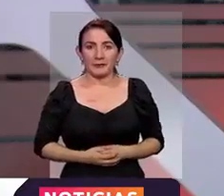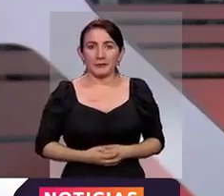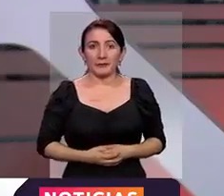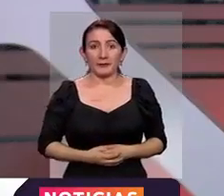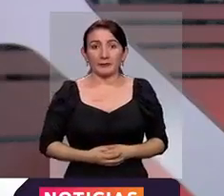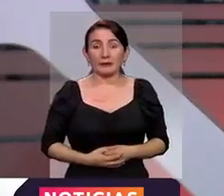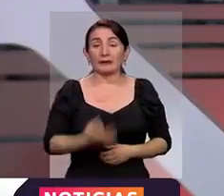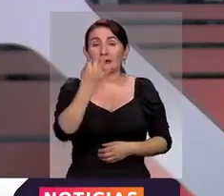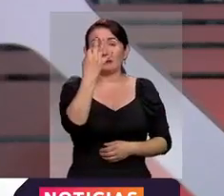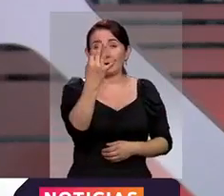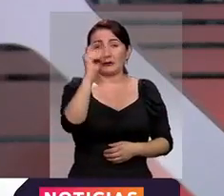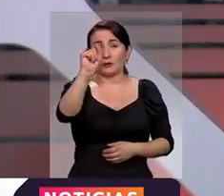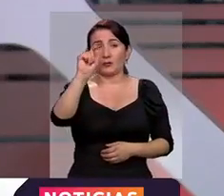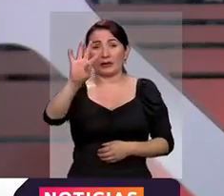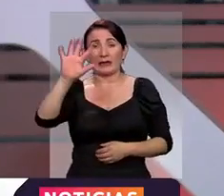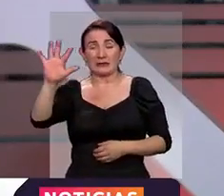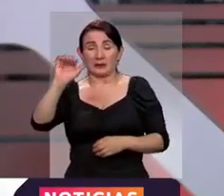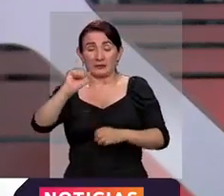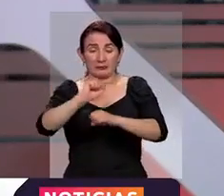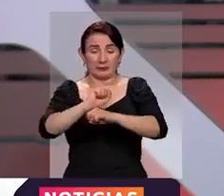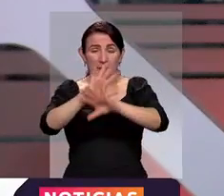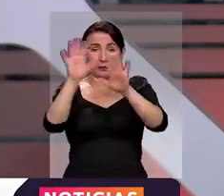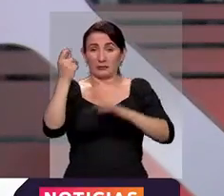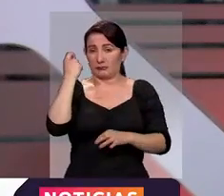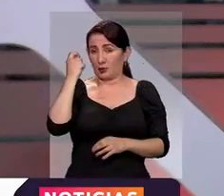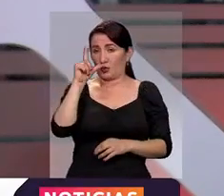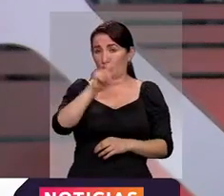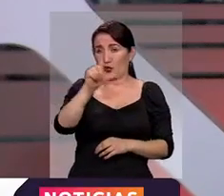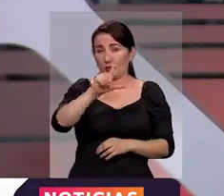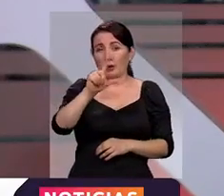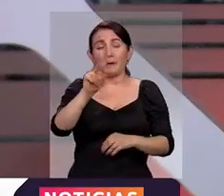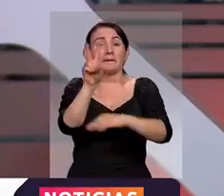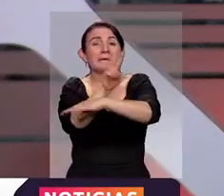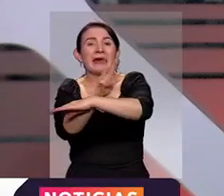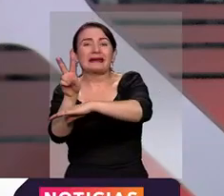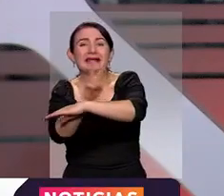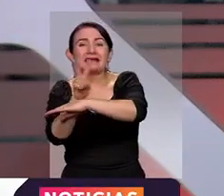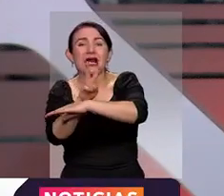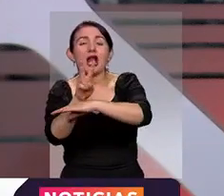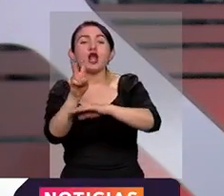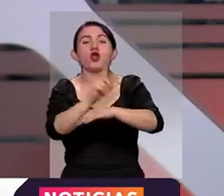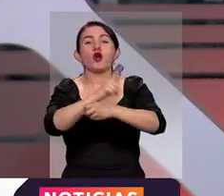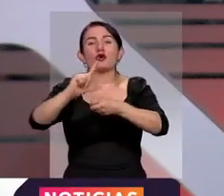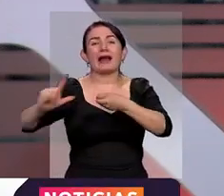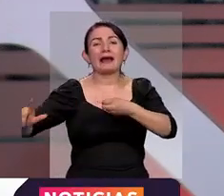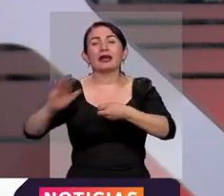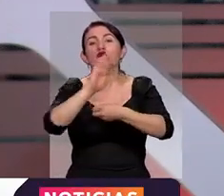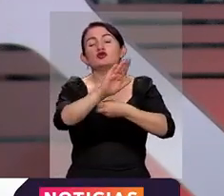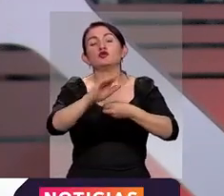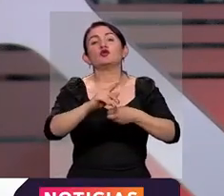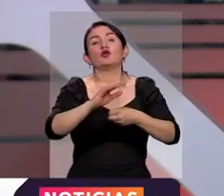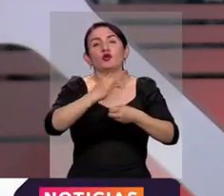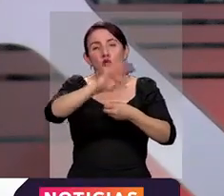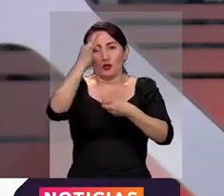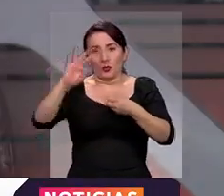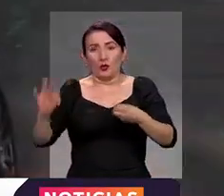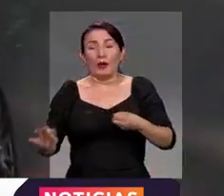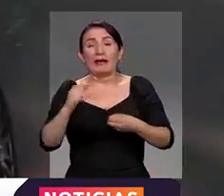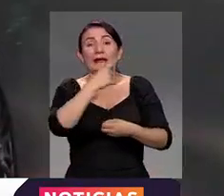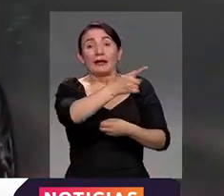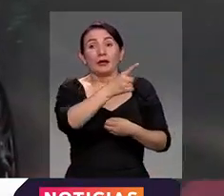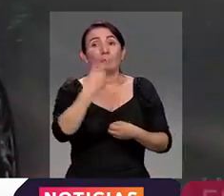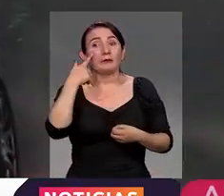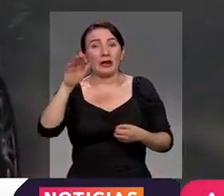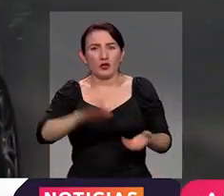Sobre las 3 y 45 de la mañana de este lunes, en el sector de Venecia, localidad de Tunjuelito, se presentó un homicidio. Según